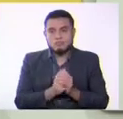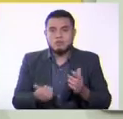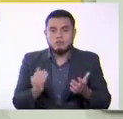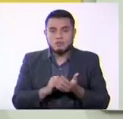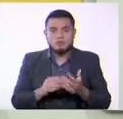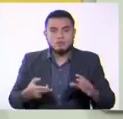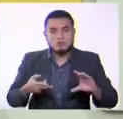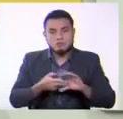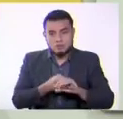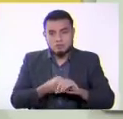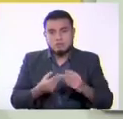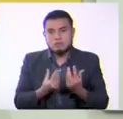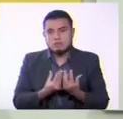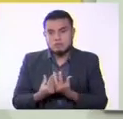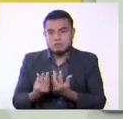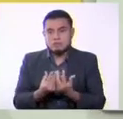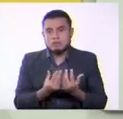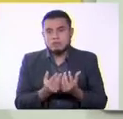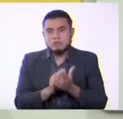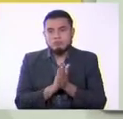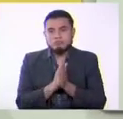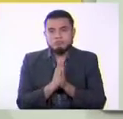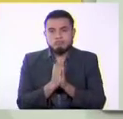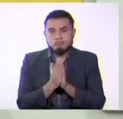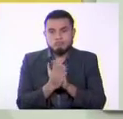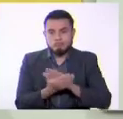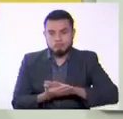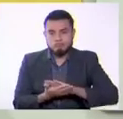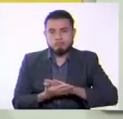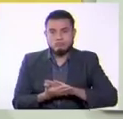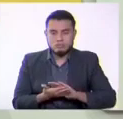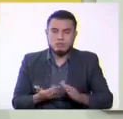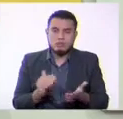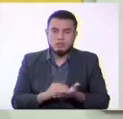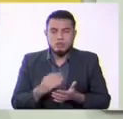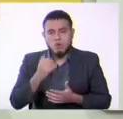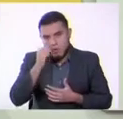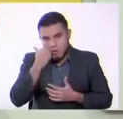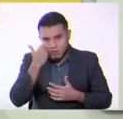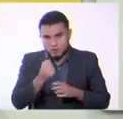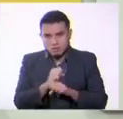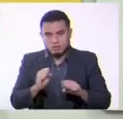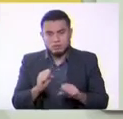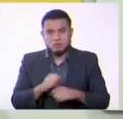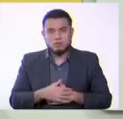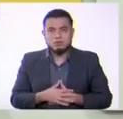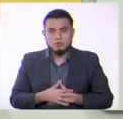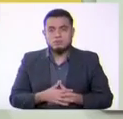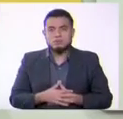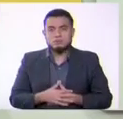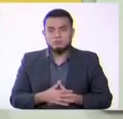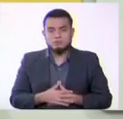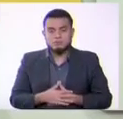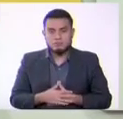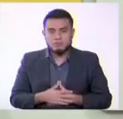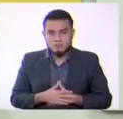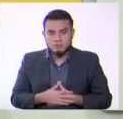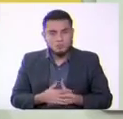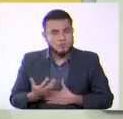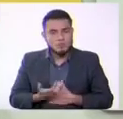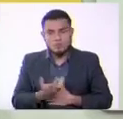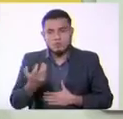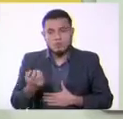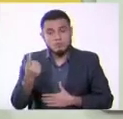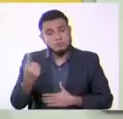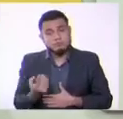y reinstituir como un joven que tiene que librarse. No por una acción o por un hecho podemos marcar a toda la